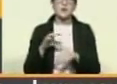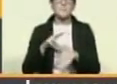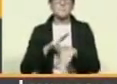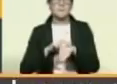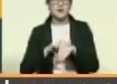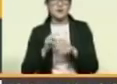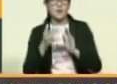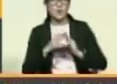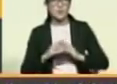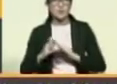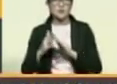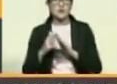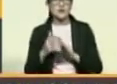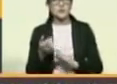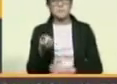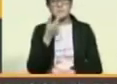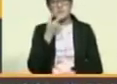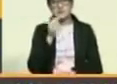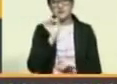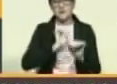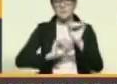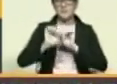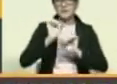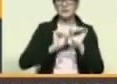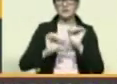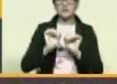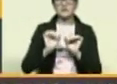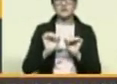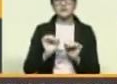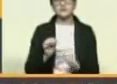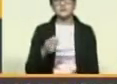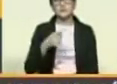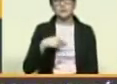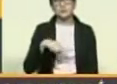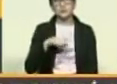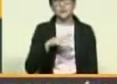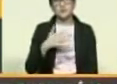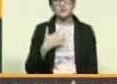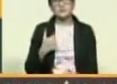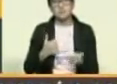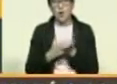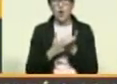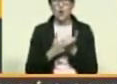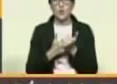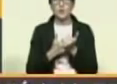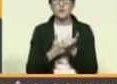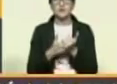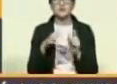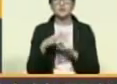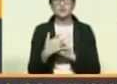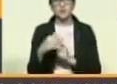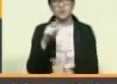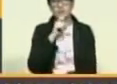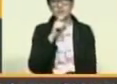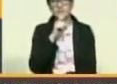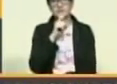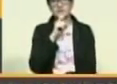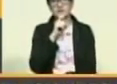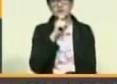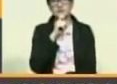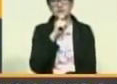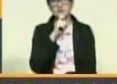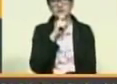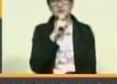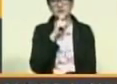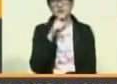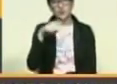la medicina preventiva. Eso ha sido un escudo del país frente a una situación difícil de ataque, como